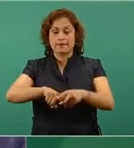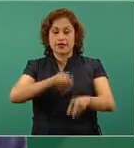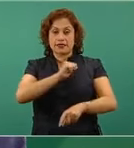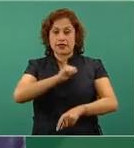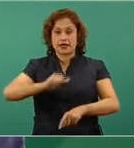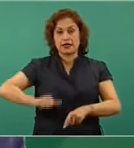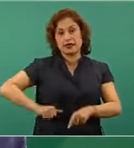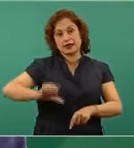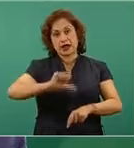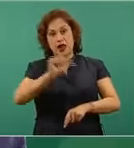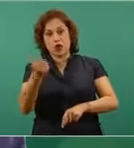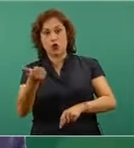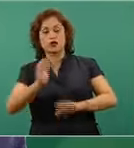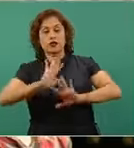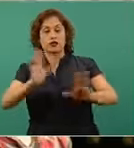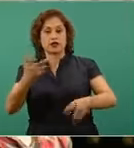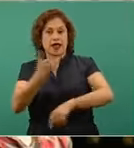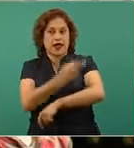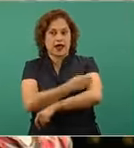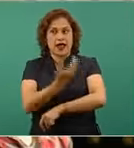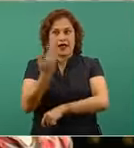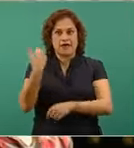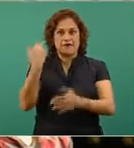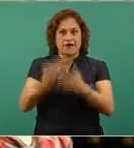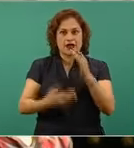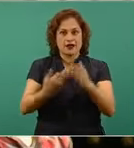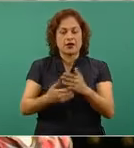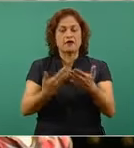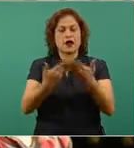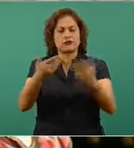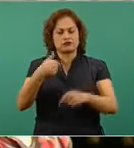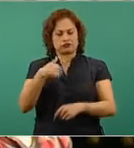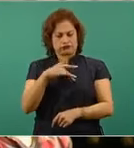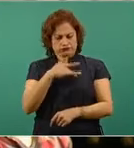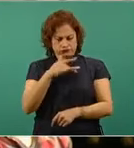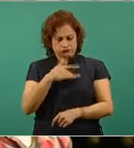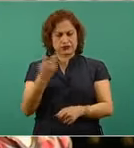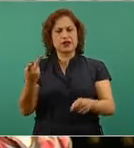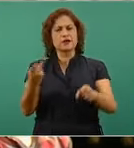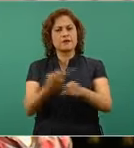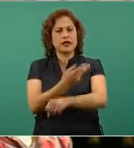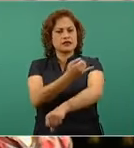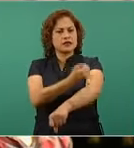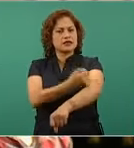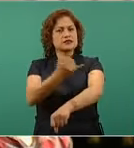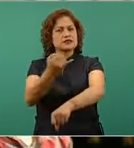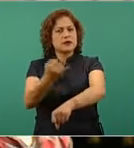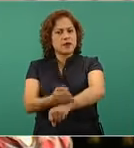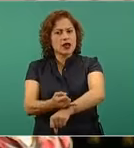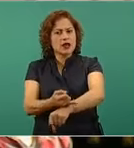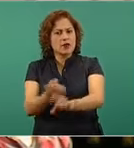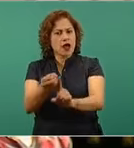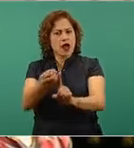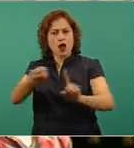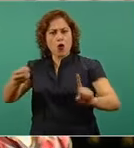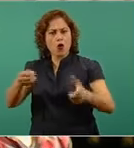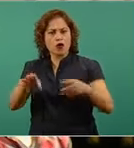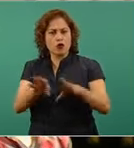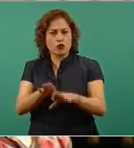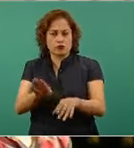alcaldías que faltaban, ¿no? Pero en este caso me llamaría la atención Iztapalapa. ¿Cómo se van a organizar ahí? Porque es una de